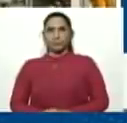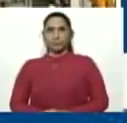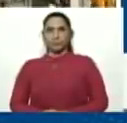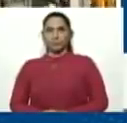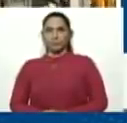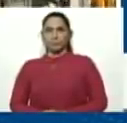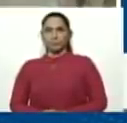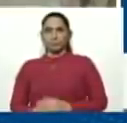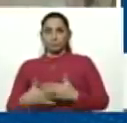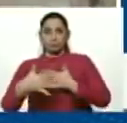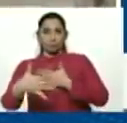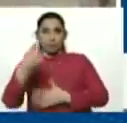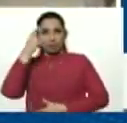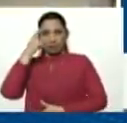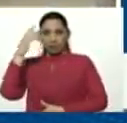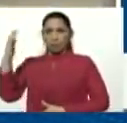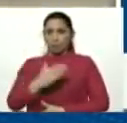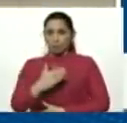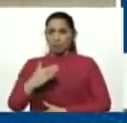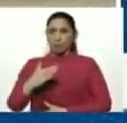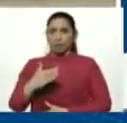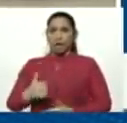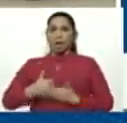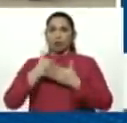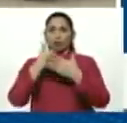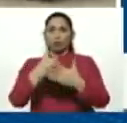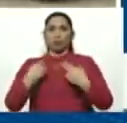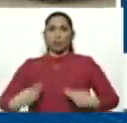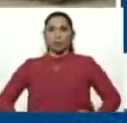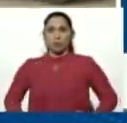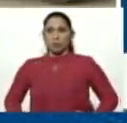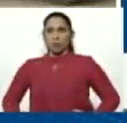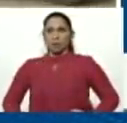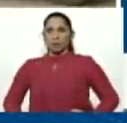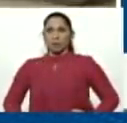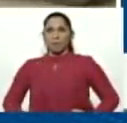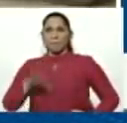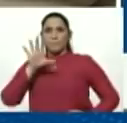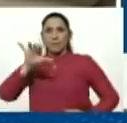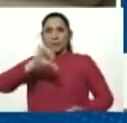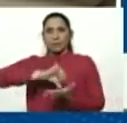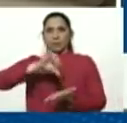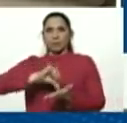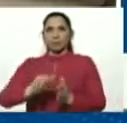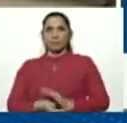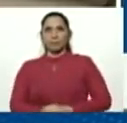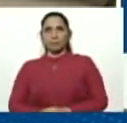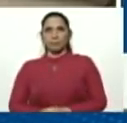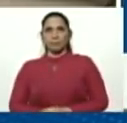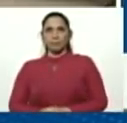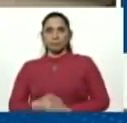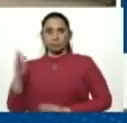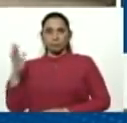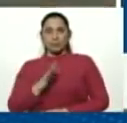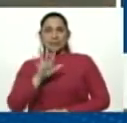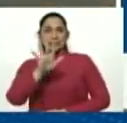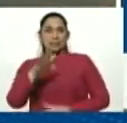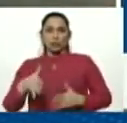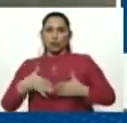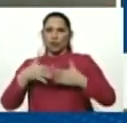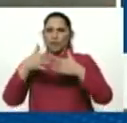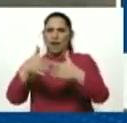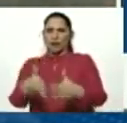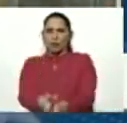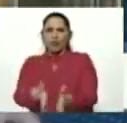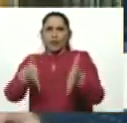en los próximos días llega una ayuda humanitaria de la República Islámica de Irán. Nos llegaron 5 barcos